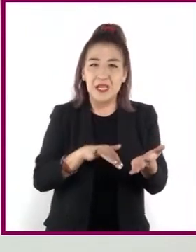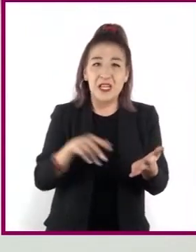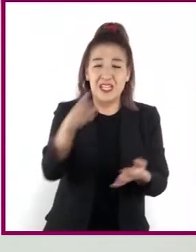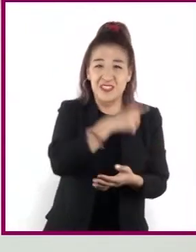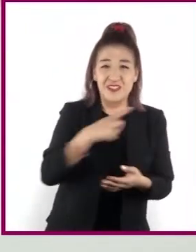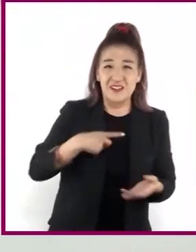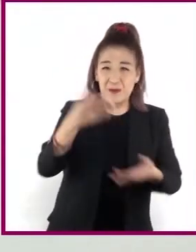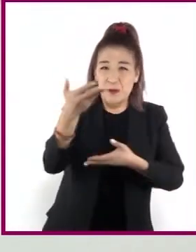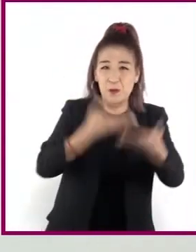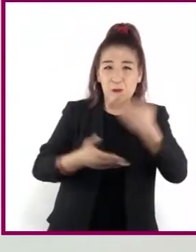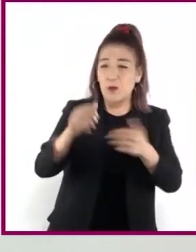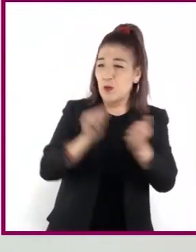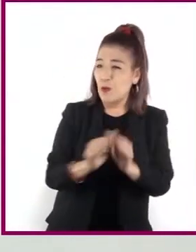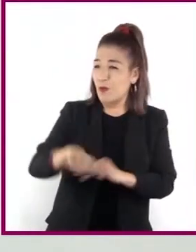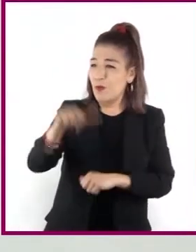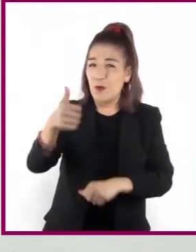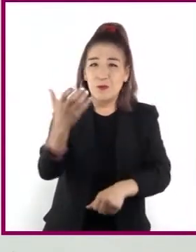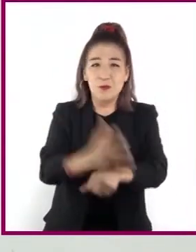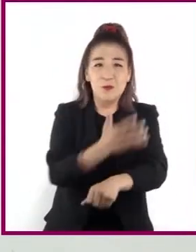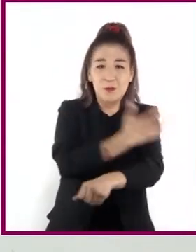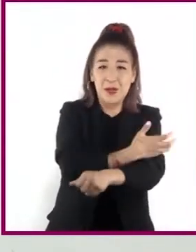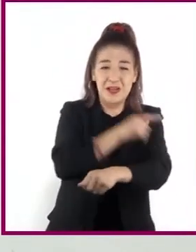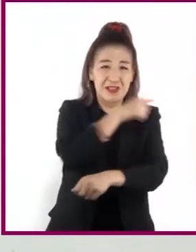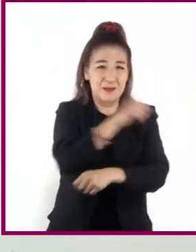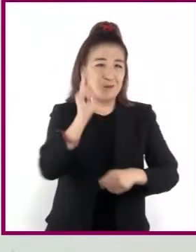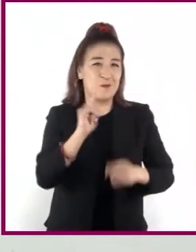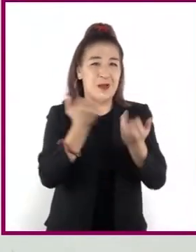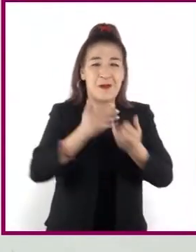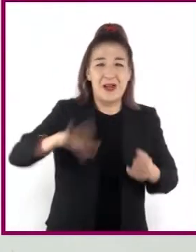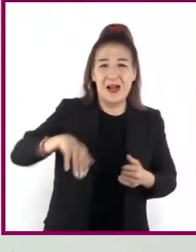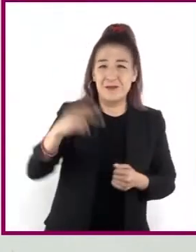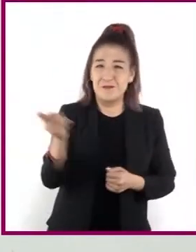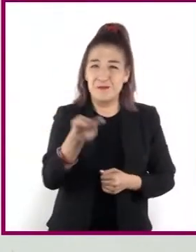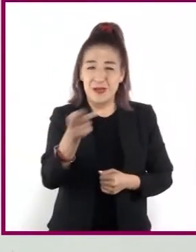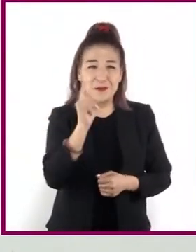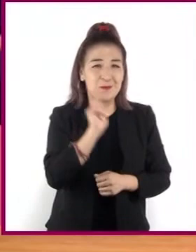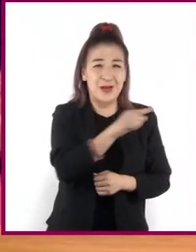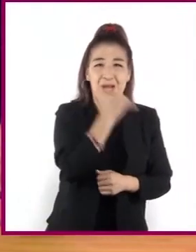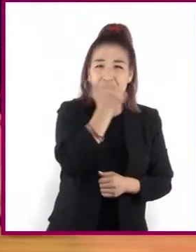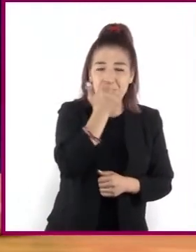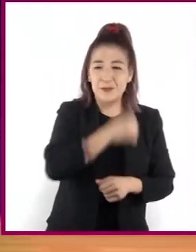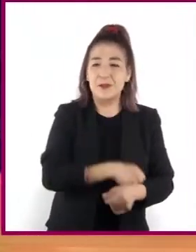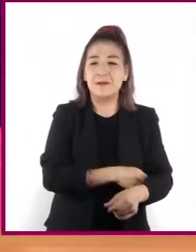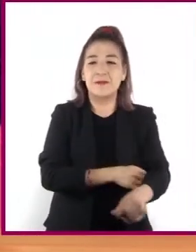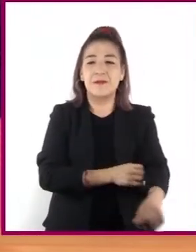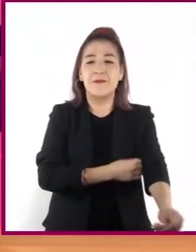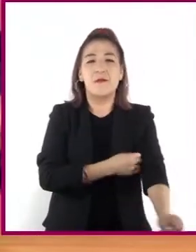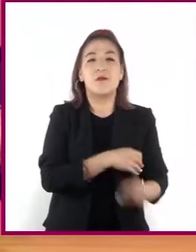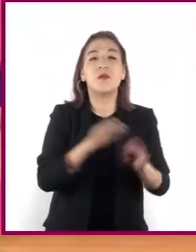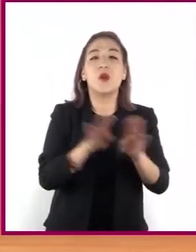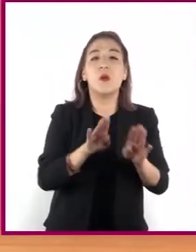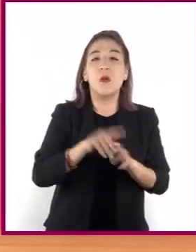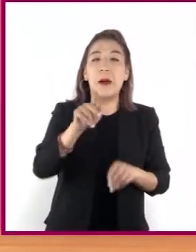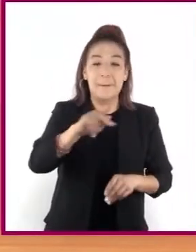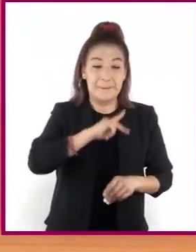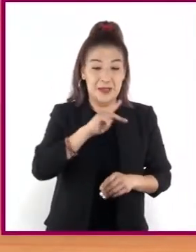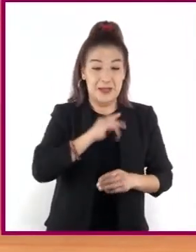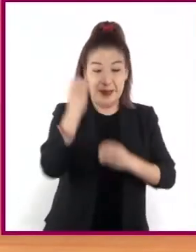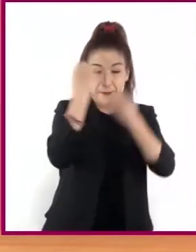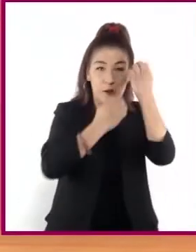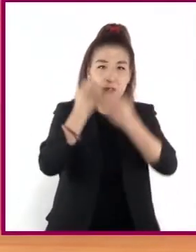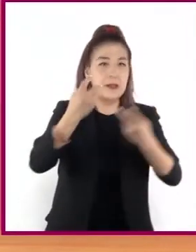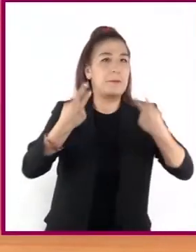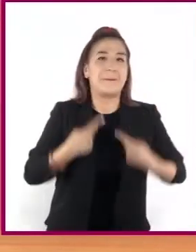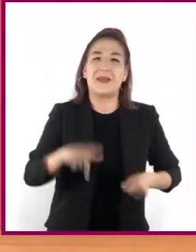¿Deberíamos compartirla con las y los compañeros como lo pregunta la alumna? La autoevaluación es personal,